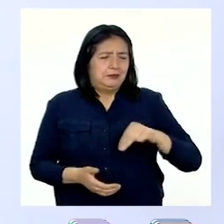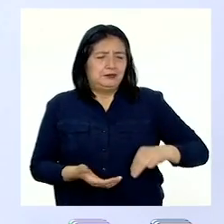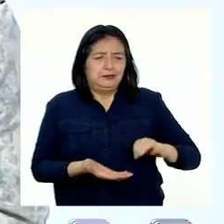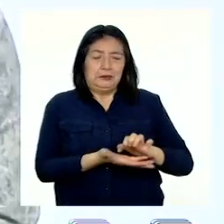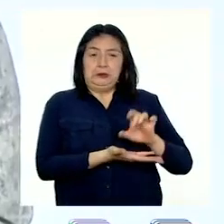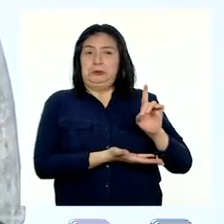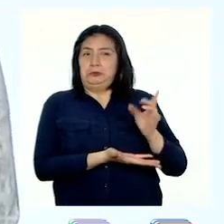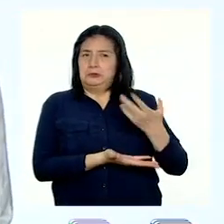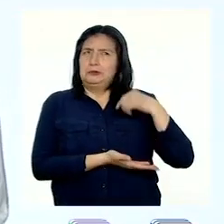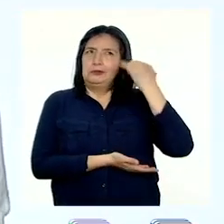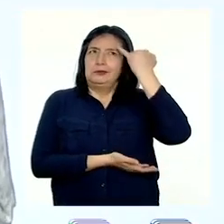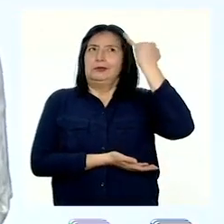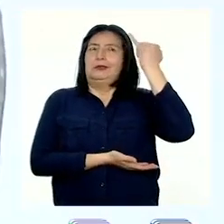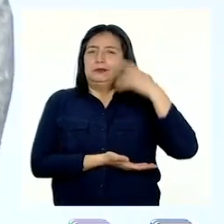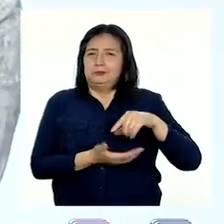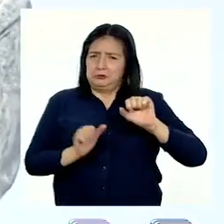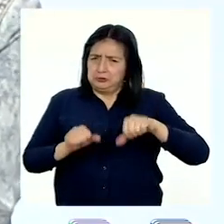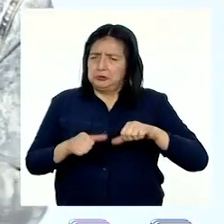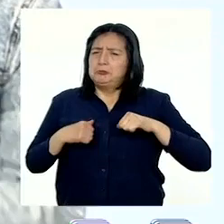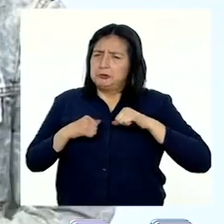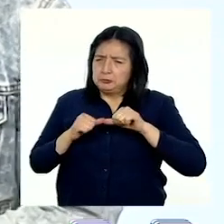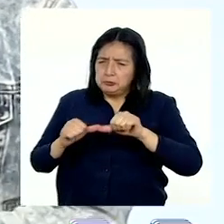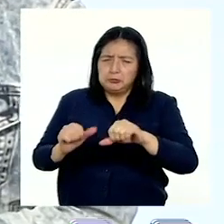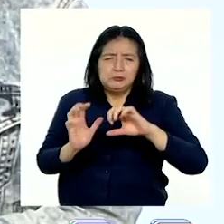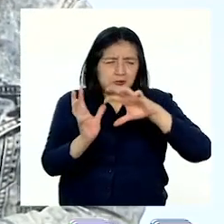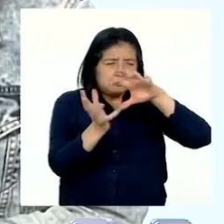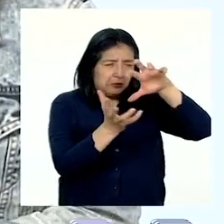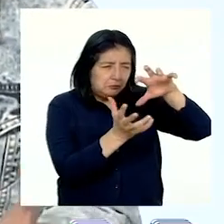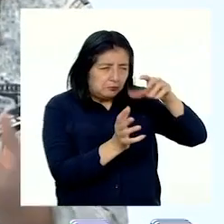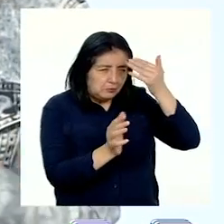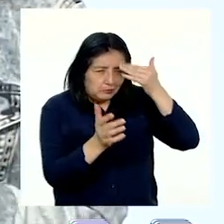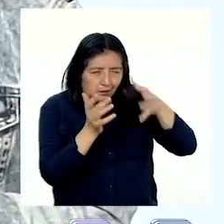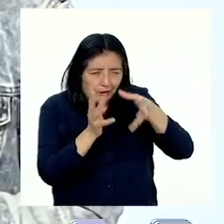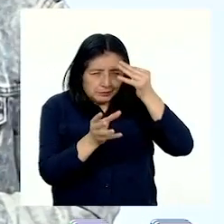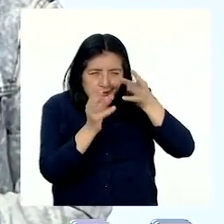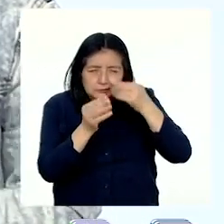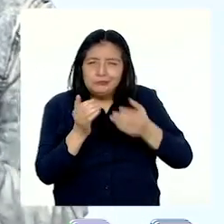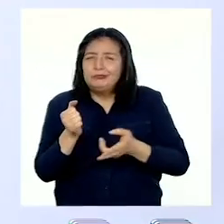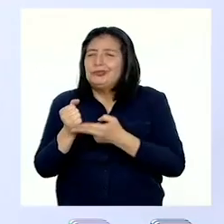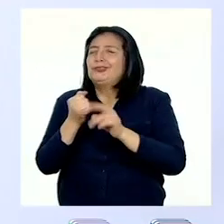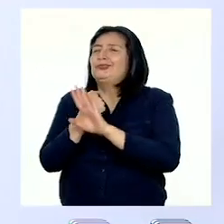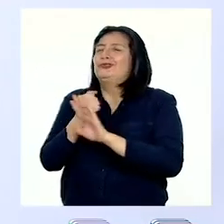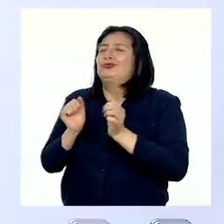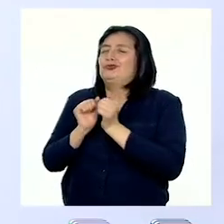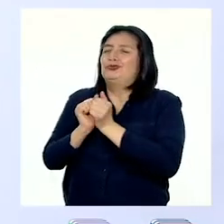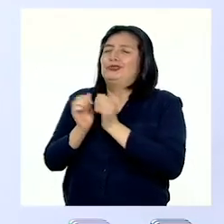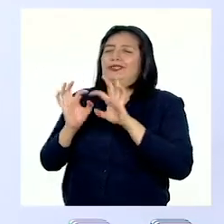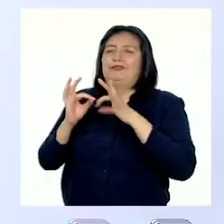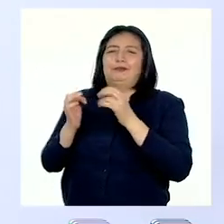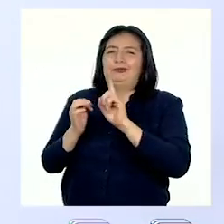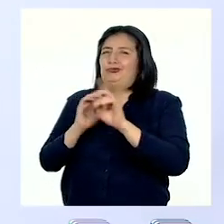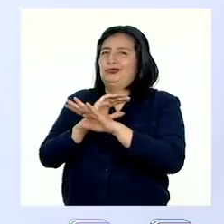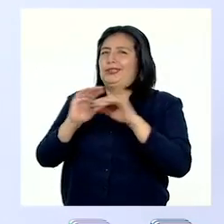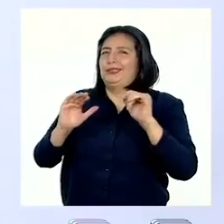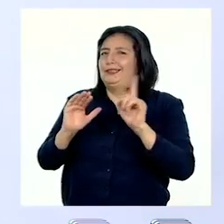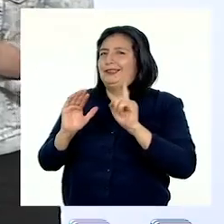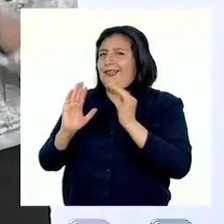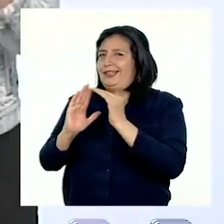Ministerio de Educación creada para que podamos seguir descubriendo el mundo de manera segura junto a nuestras familias y sin salir de nuestros